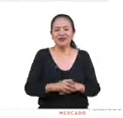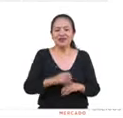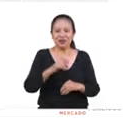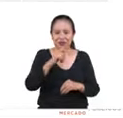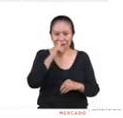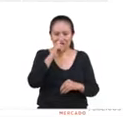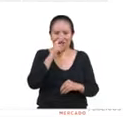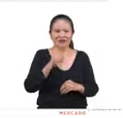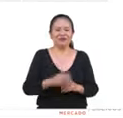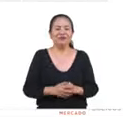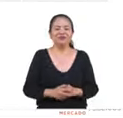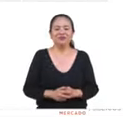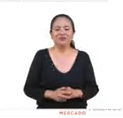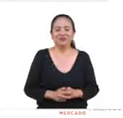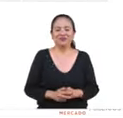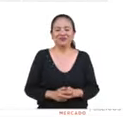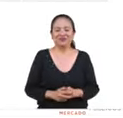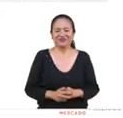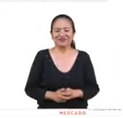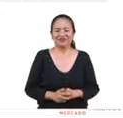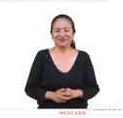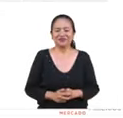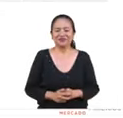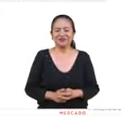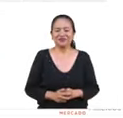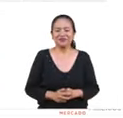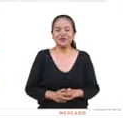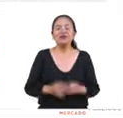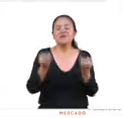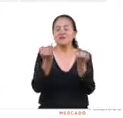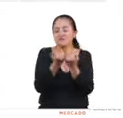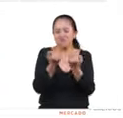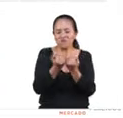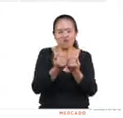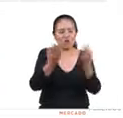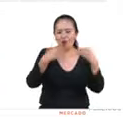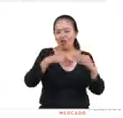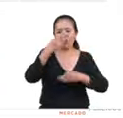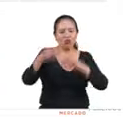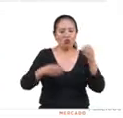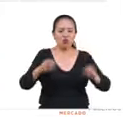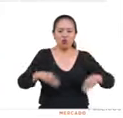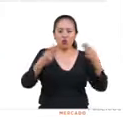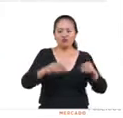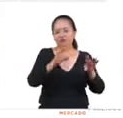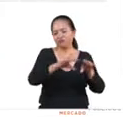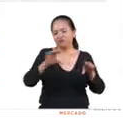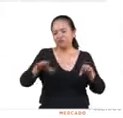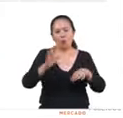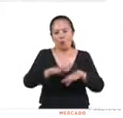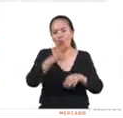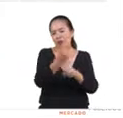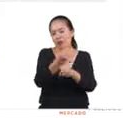instalación hidráulica, etcétera. Y así sucesivamente todos los mercados que se van a atender